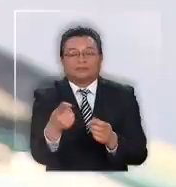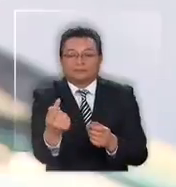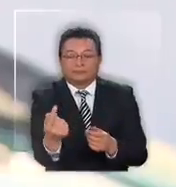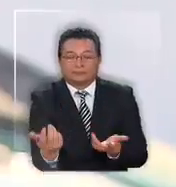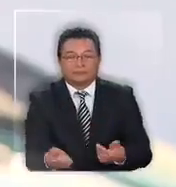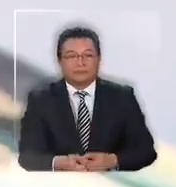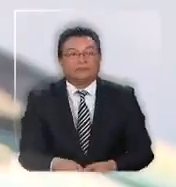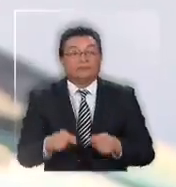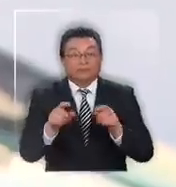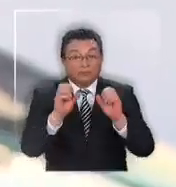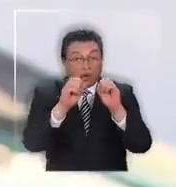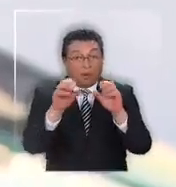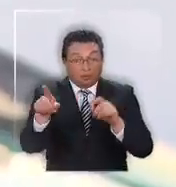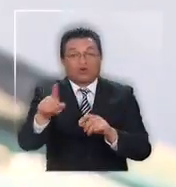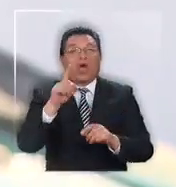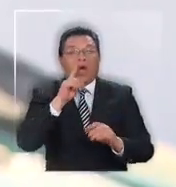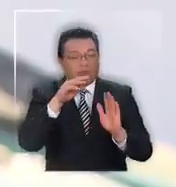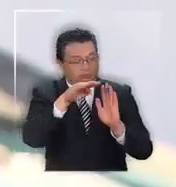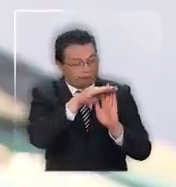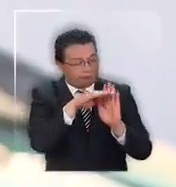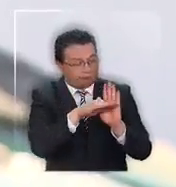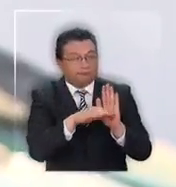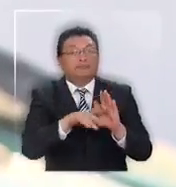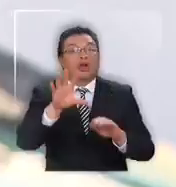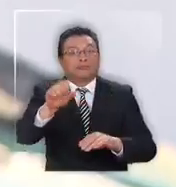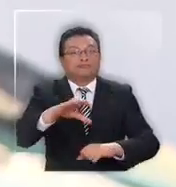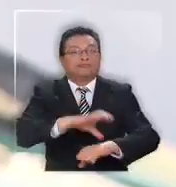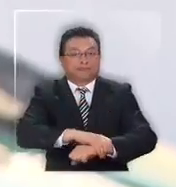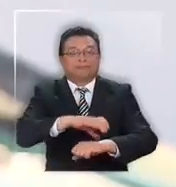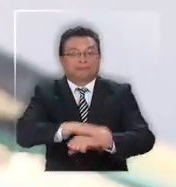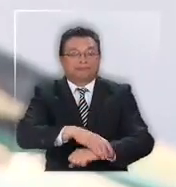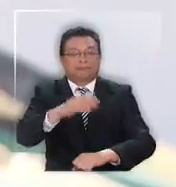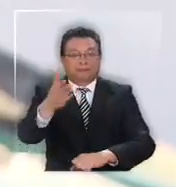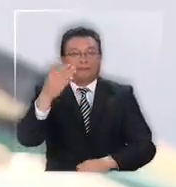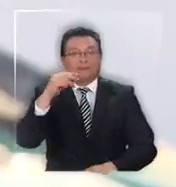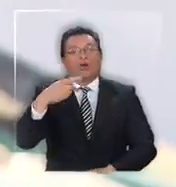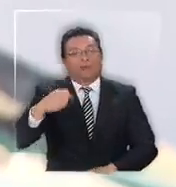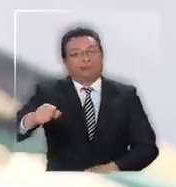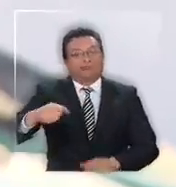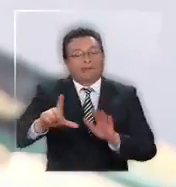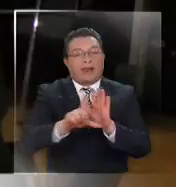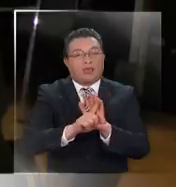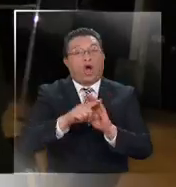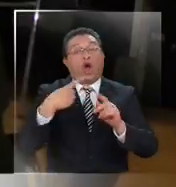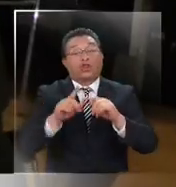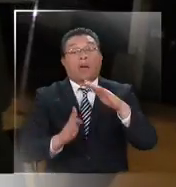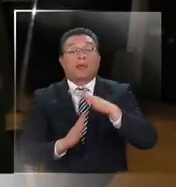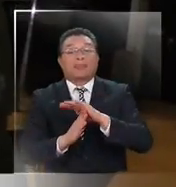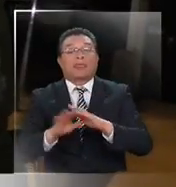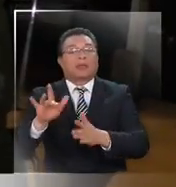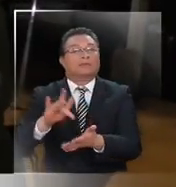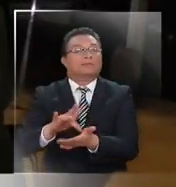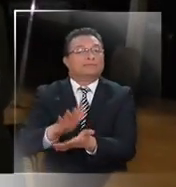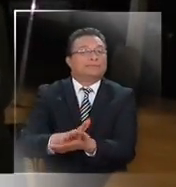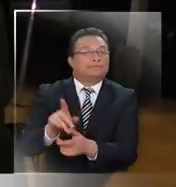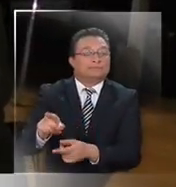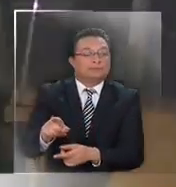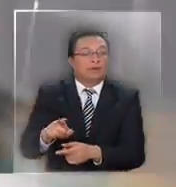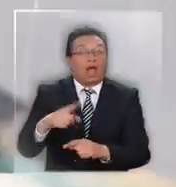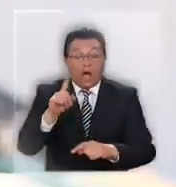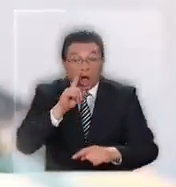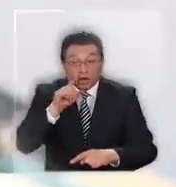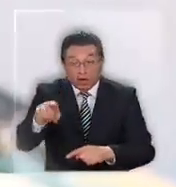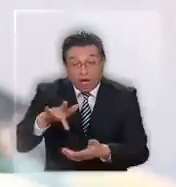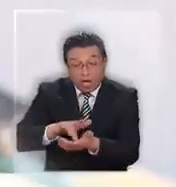Hemos detectado que muchos de ellos mantienen órdenes de aprehensión por diferentes tipos de delitos y falta pendiente. Las personas que mantienen órdenes